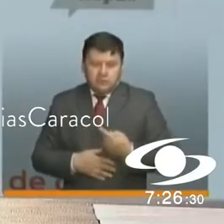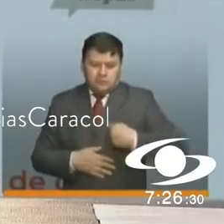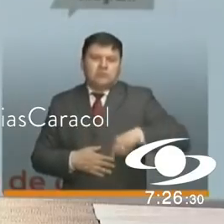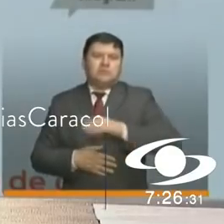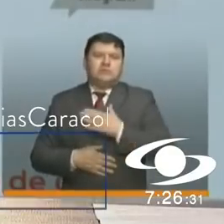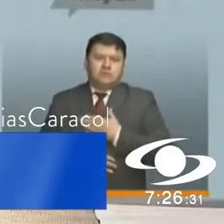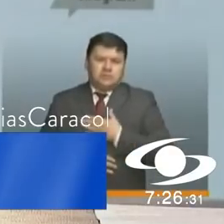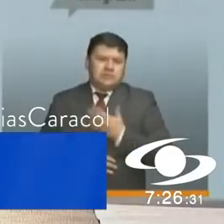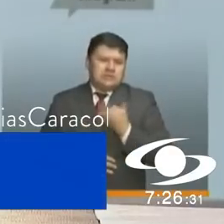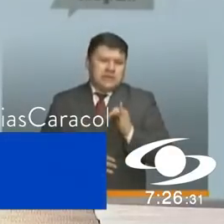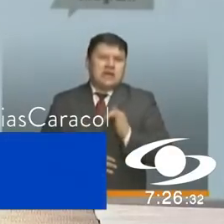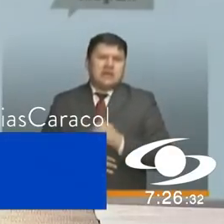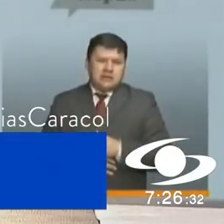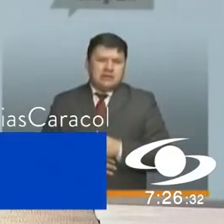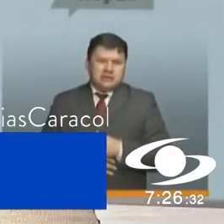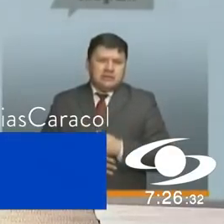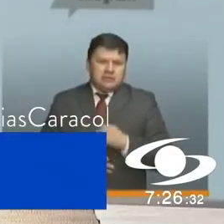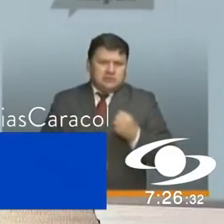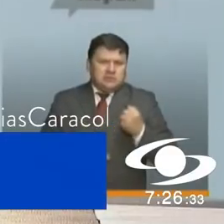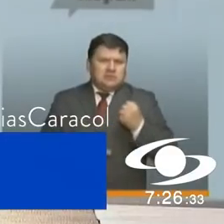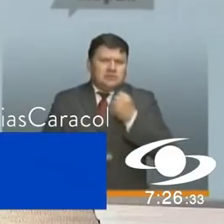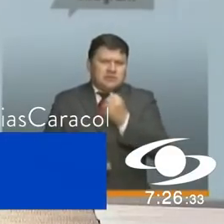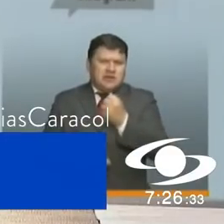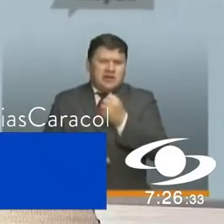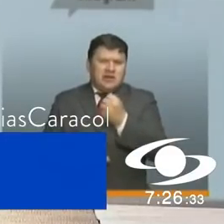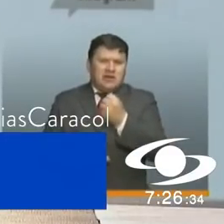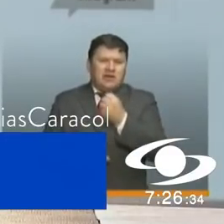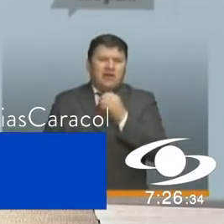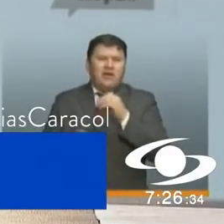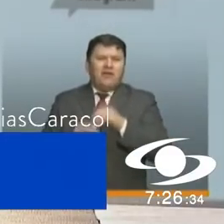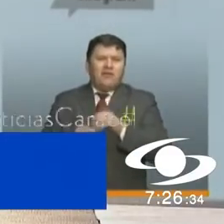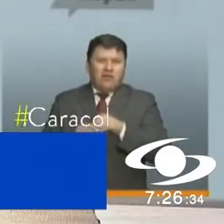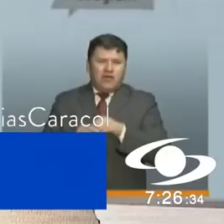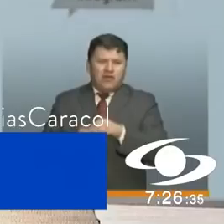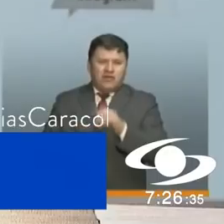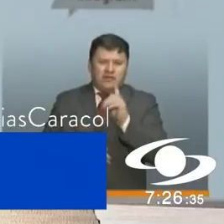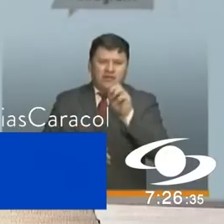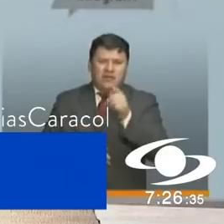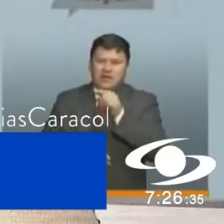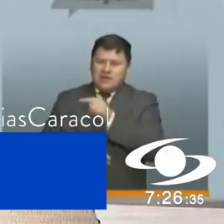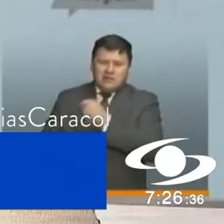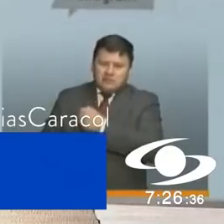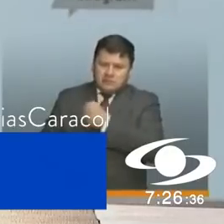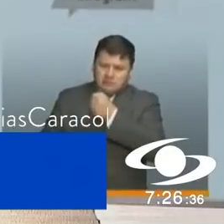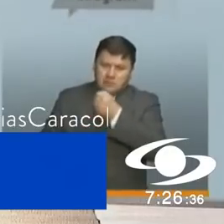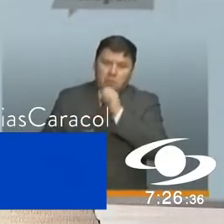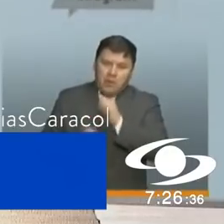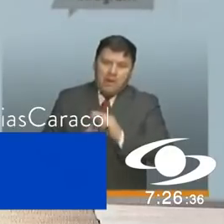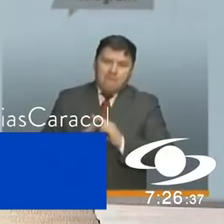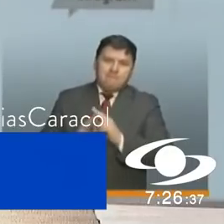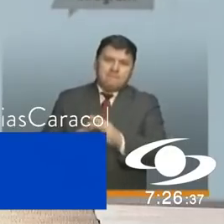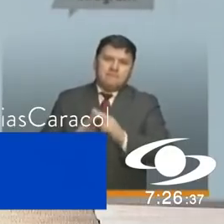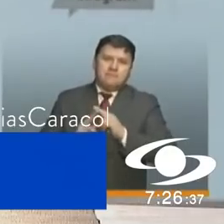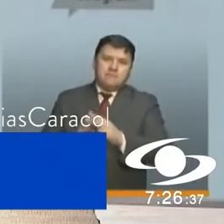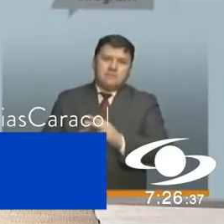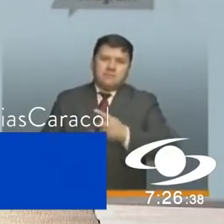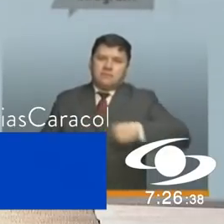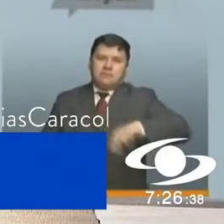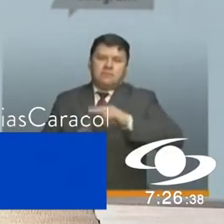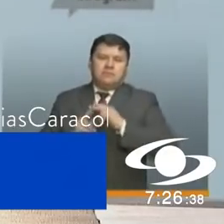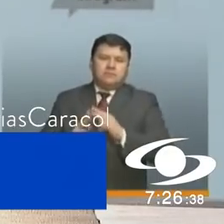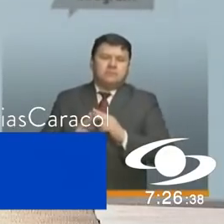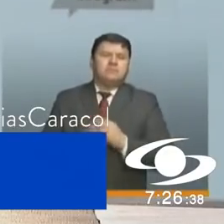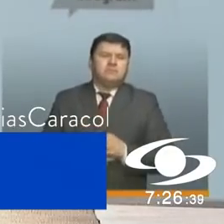Nosotros hemos capitalizado el Fondo Nacional de Garantías para poder prestar en todo el